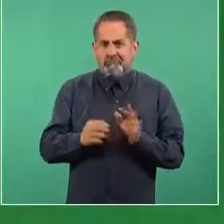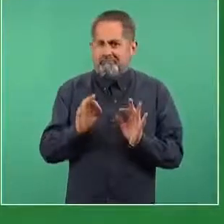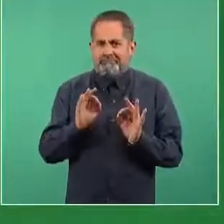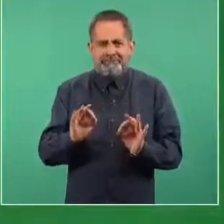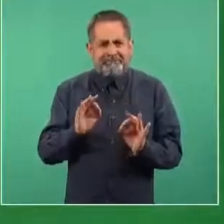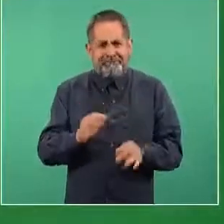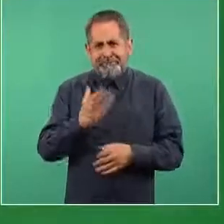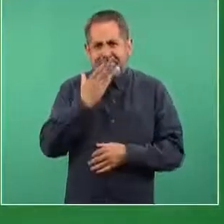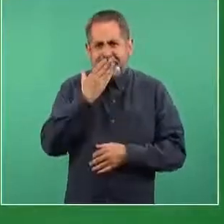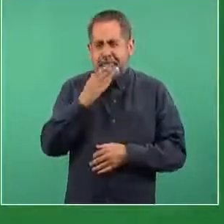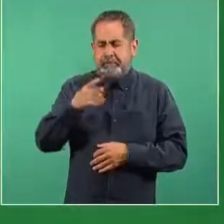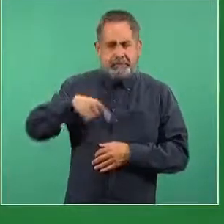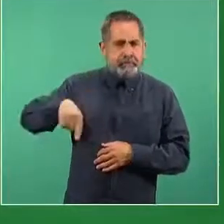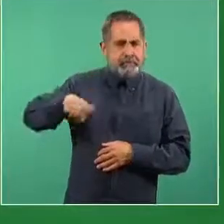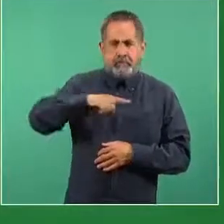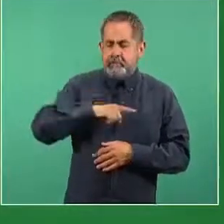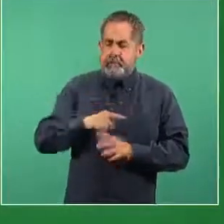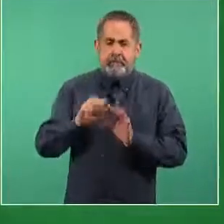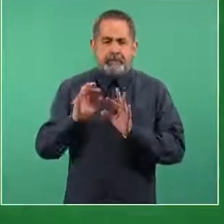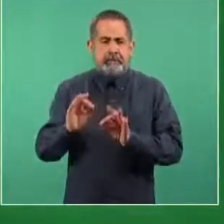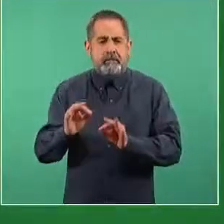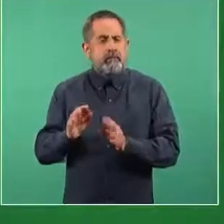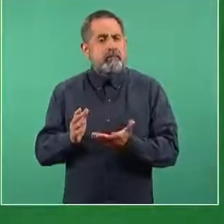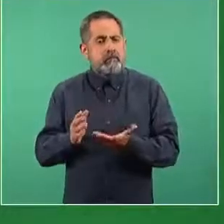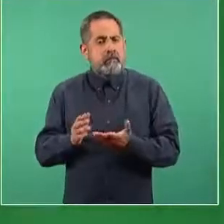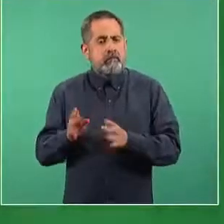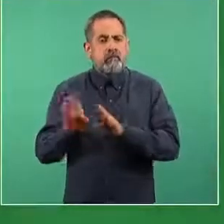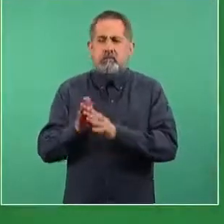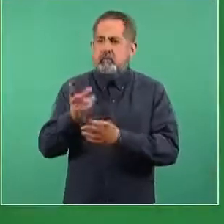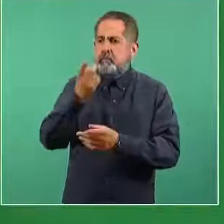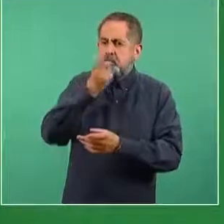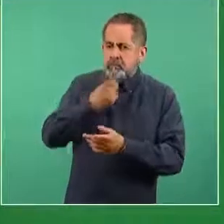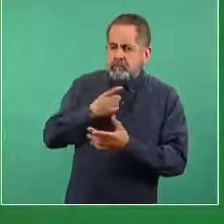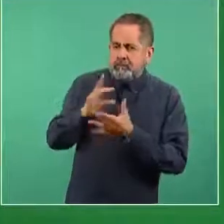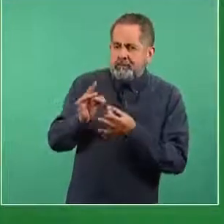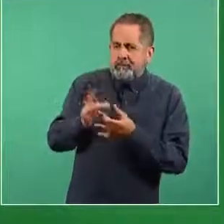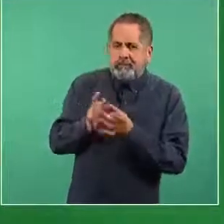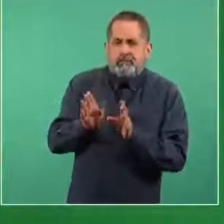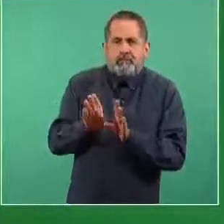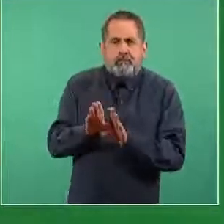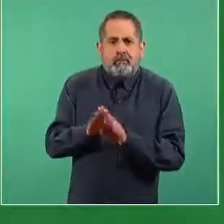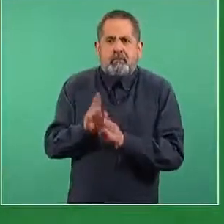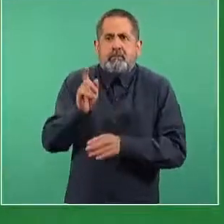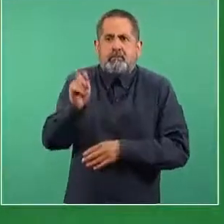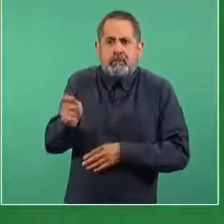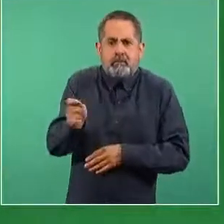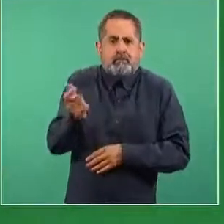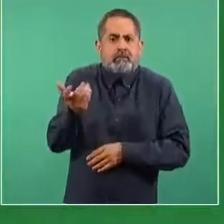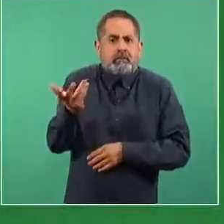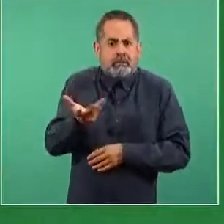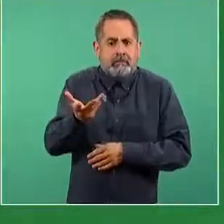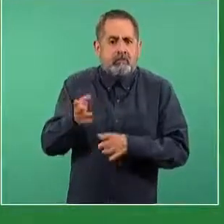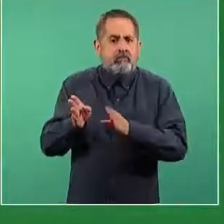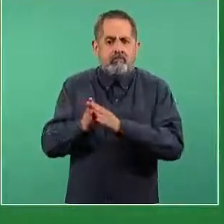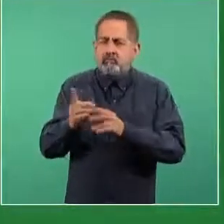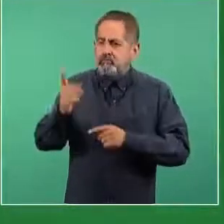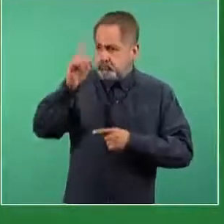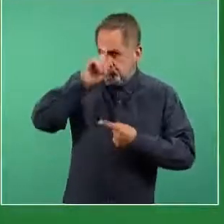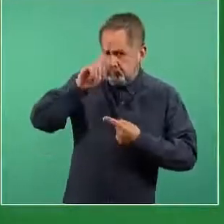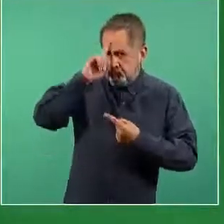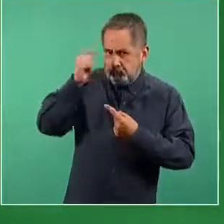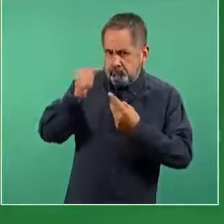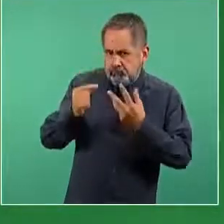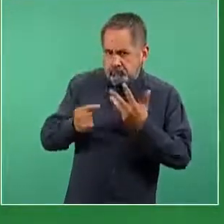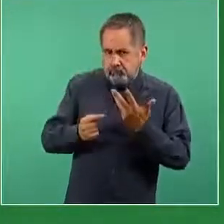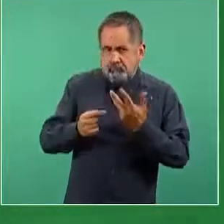epidemia en su entidad federativa, pues pueda compartirnos, no solamente para experiencia de otras entidades, sino también de la población de